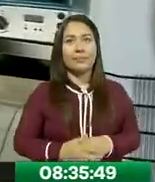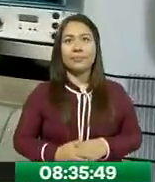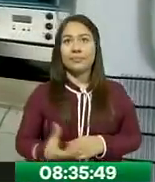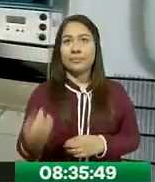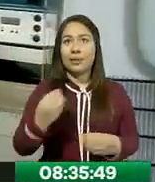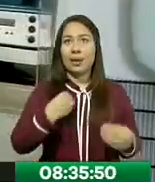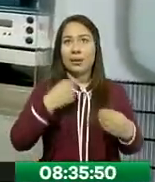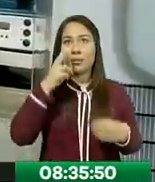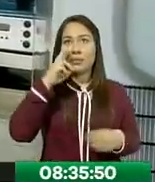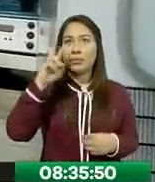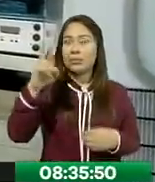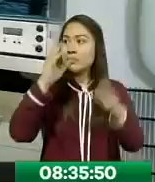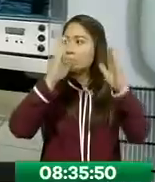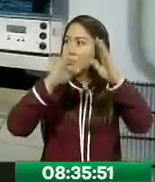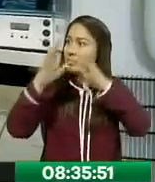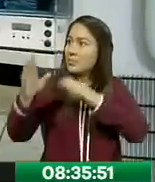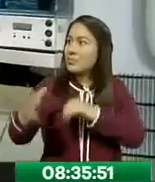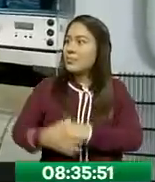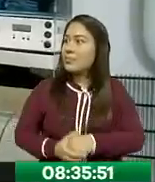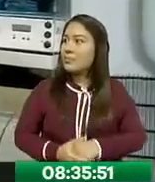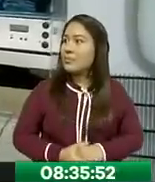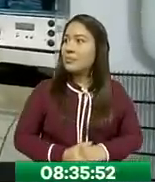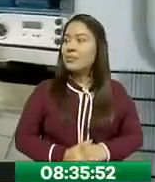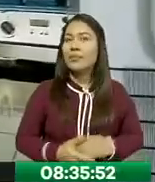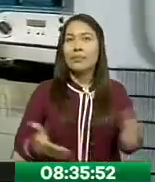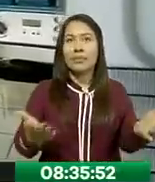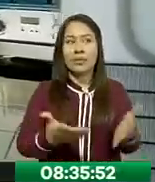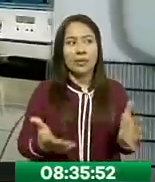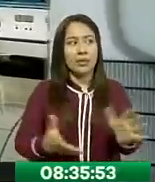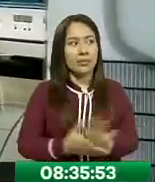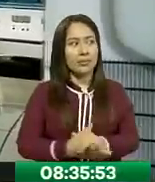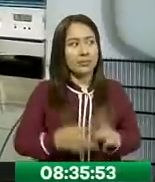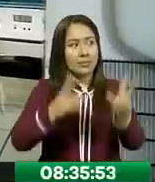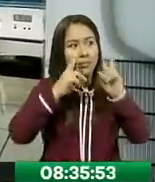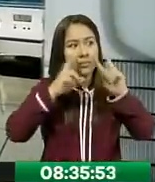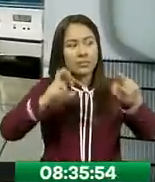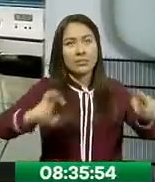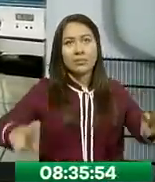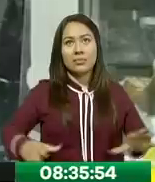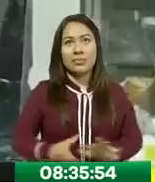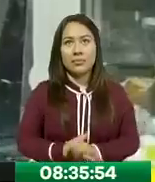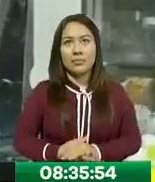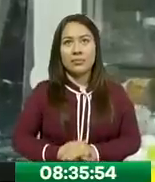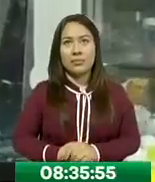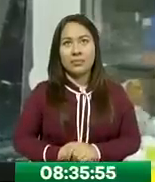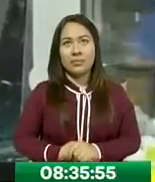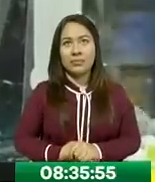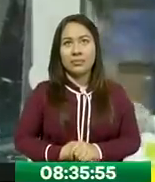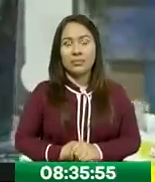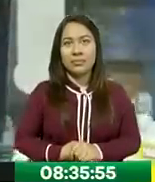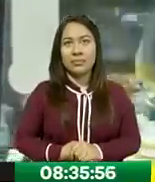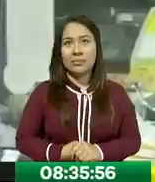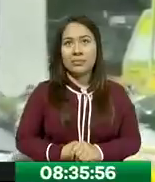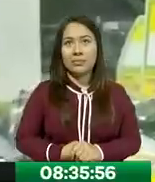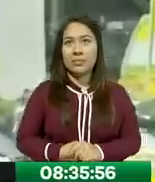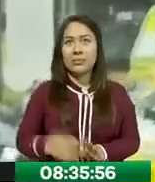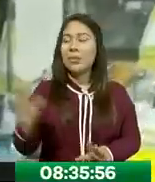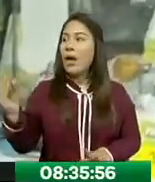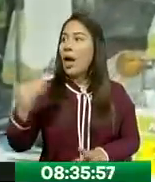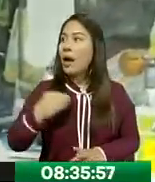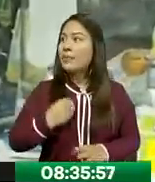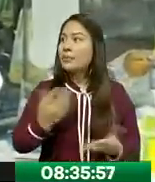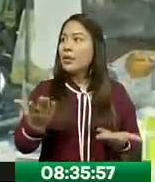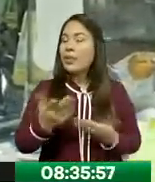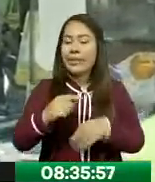habitantes de la zona también dan sus versiones respecto a lo ocurrido. Aseguran que se deben implementar más patrullajes, sobre todo en